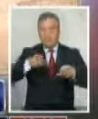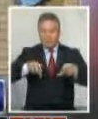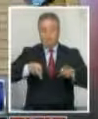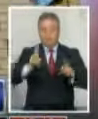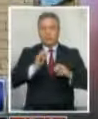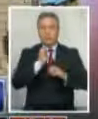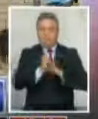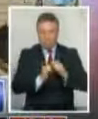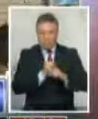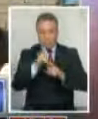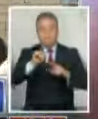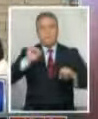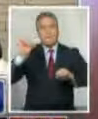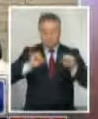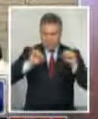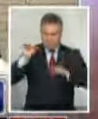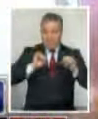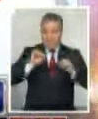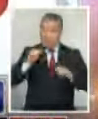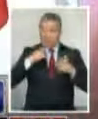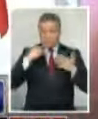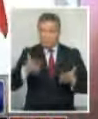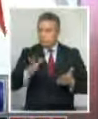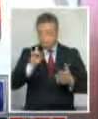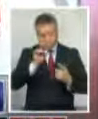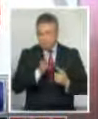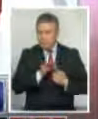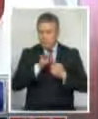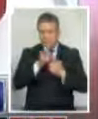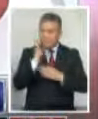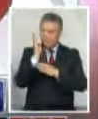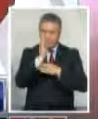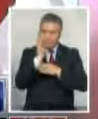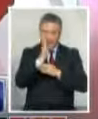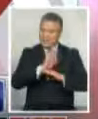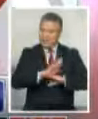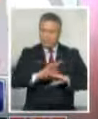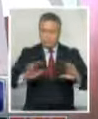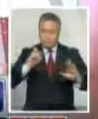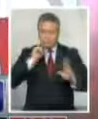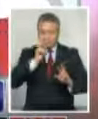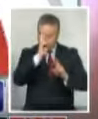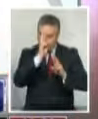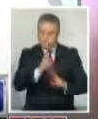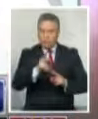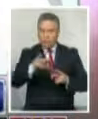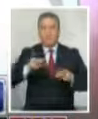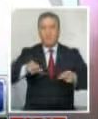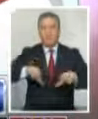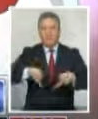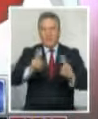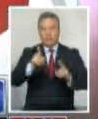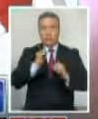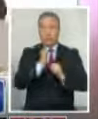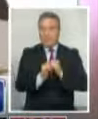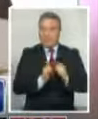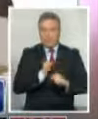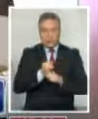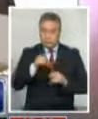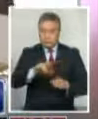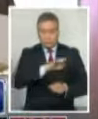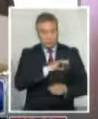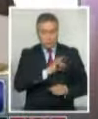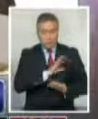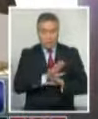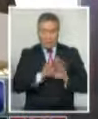internacional, la política exterior de Chile tiene como un principio rector básico la adhesión al derecho internacional. Chile no tenía nada en este sentido